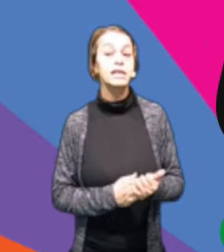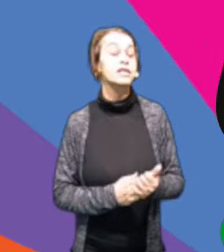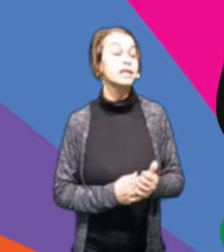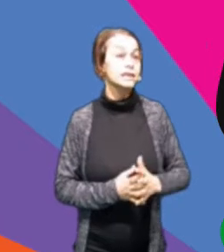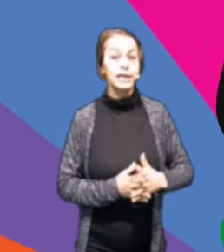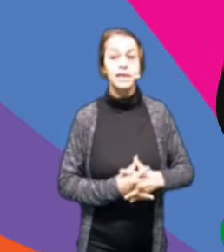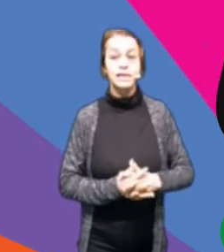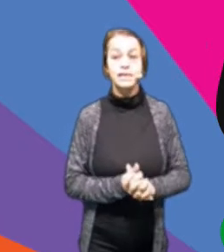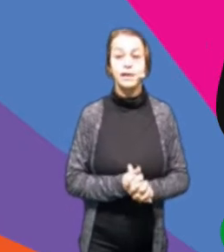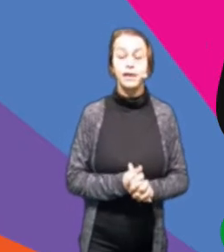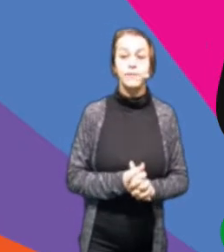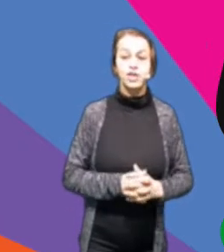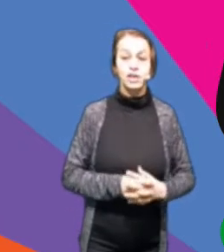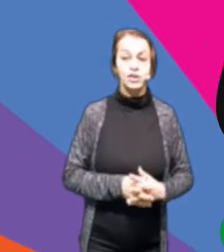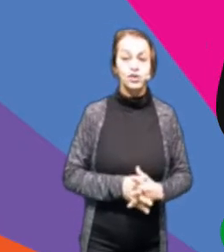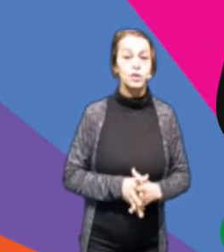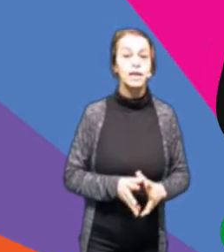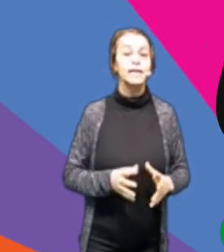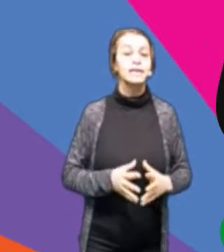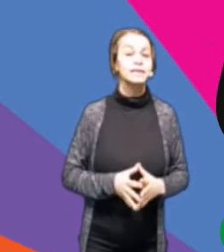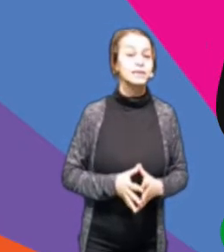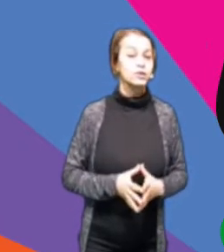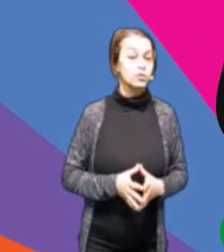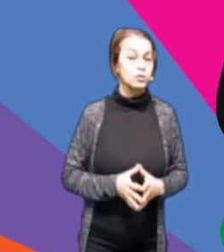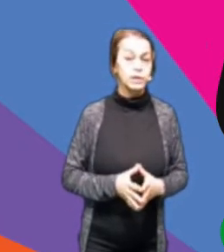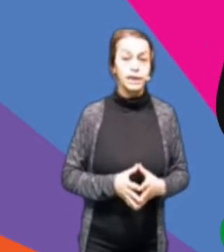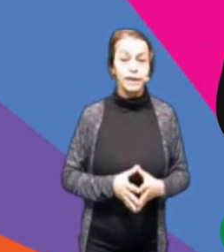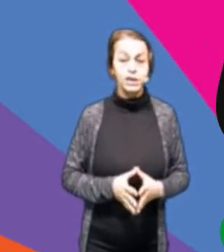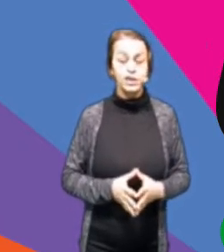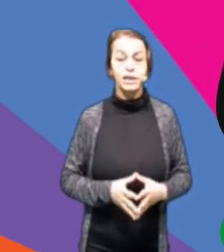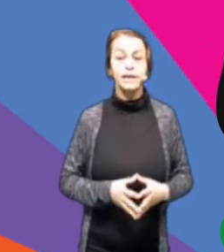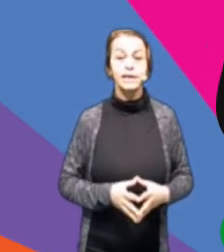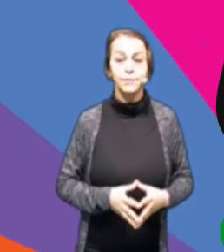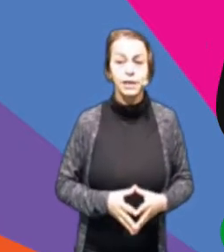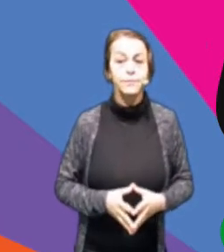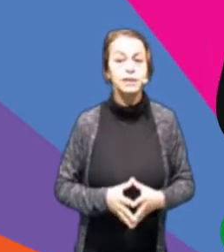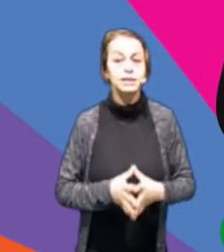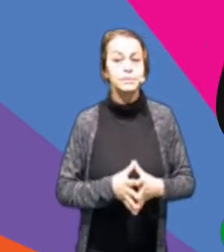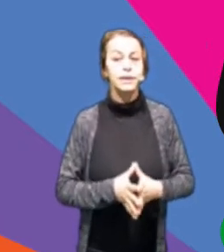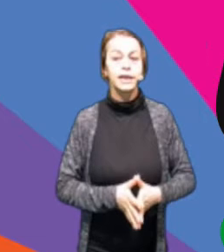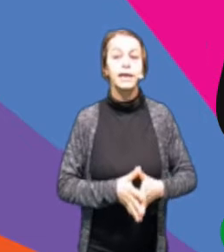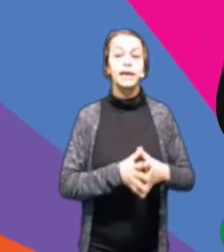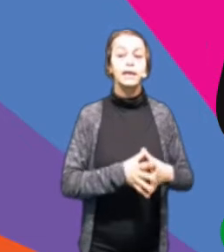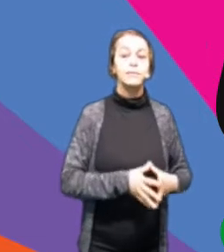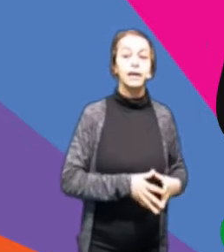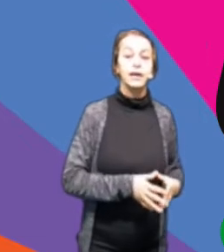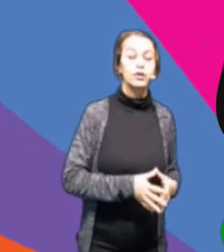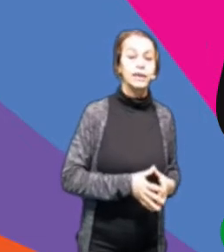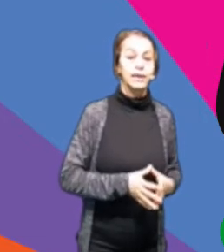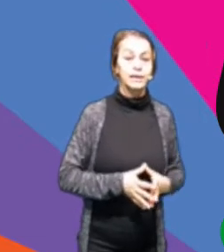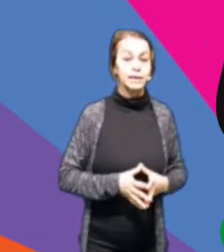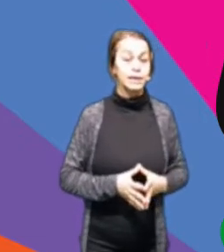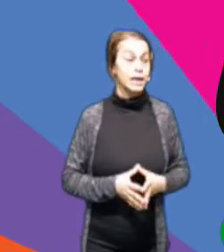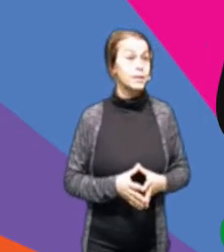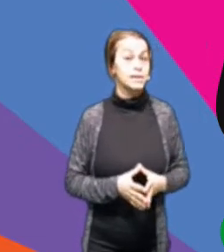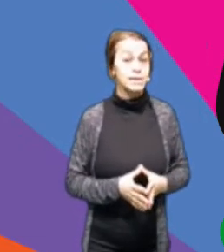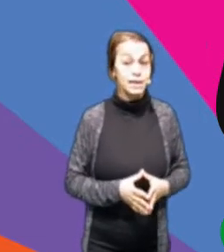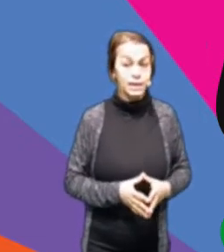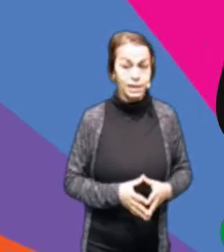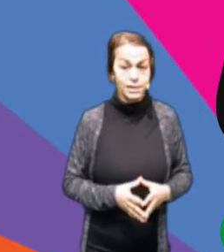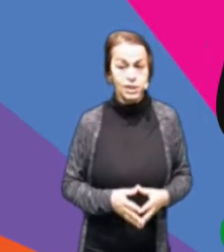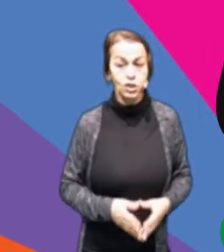allí en la terraza de Ballena Azul del Centro Cultural Kirchner, y también participará el embajador de Argentina en